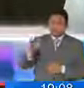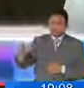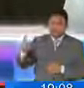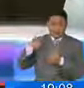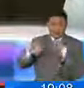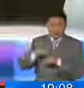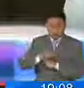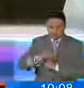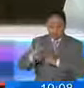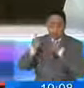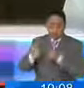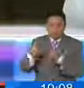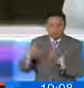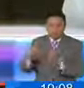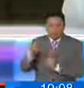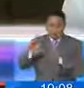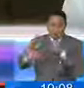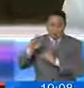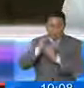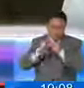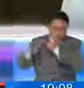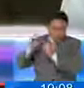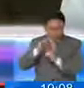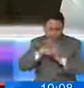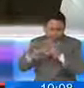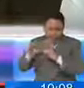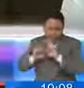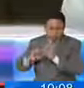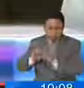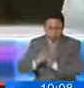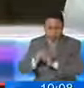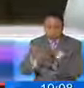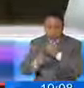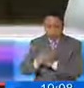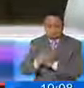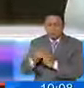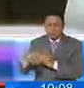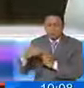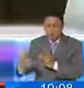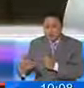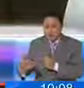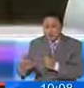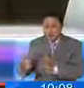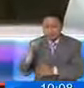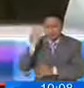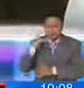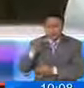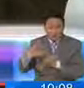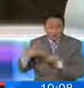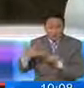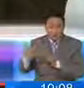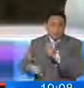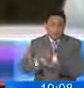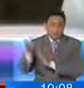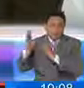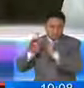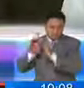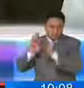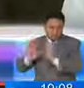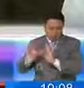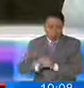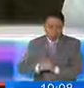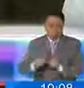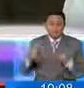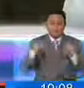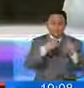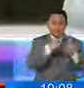en observación algunos, lo que significa que en pocas horas o en días ya serán dados de alta. Un grave que